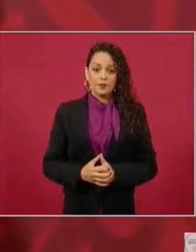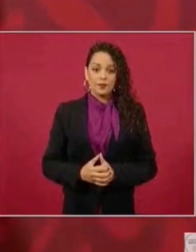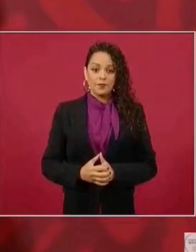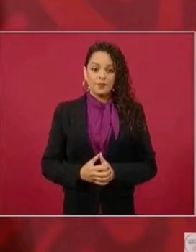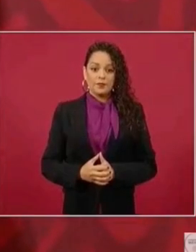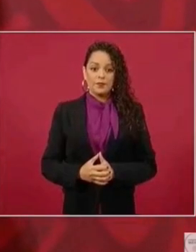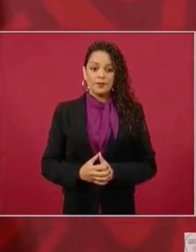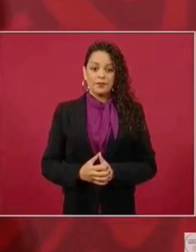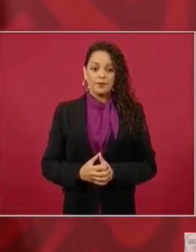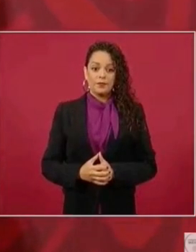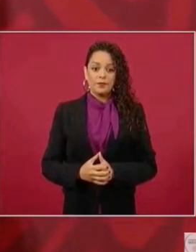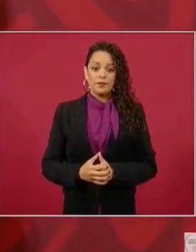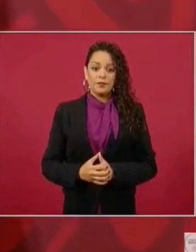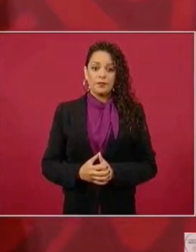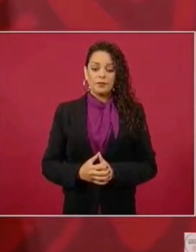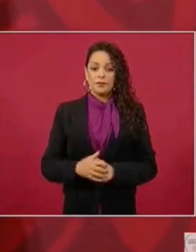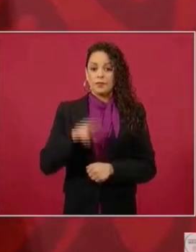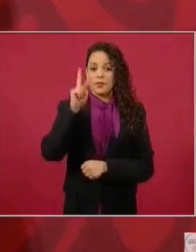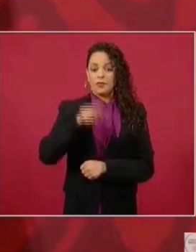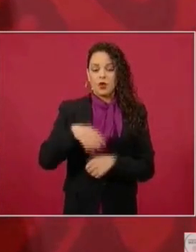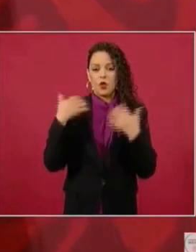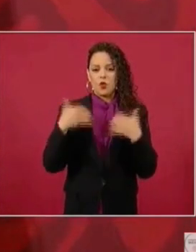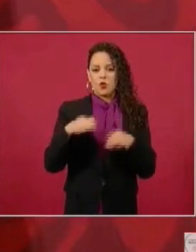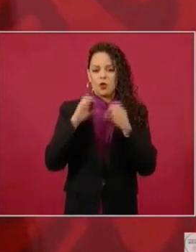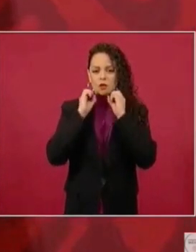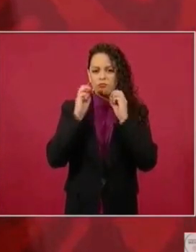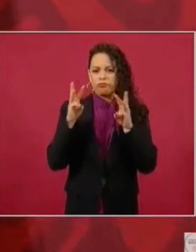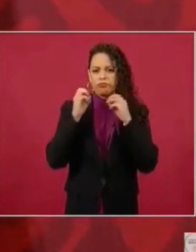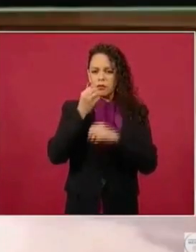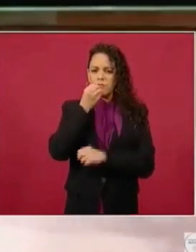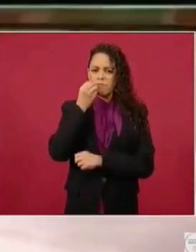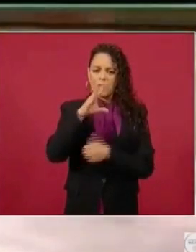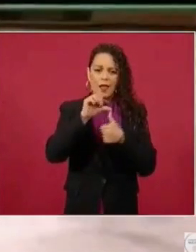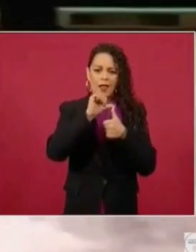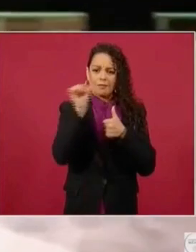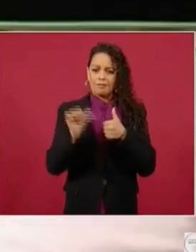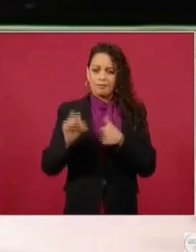es algo artístico, excepcional,